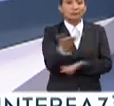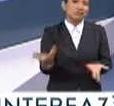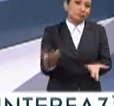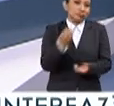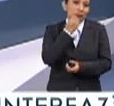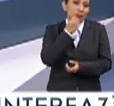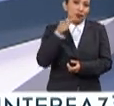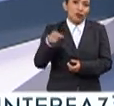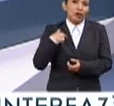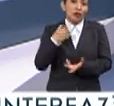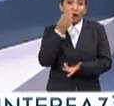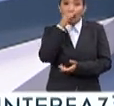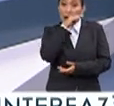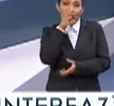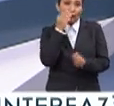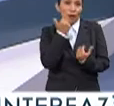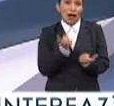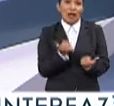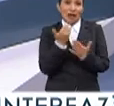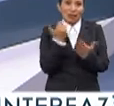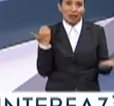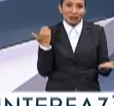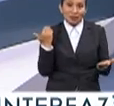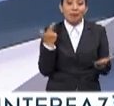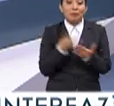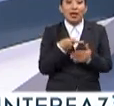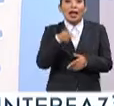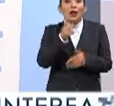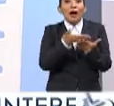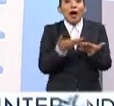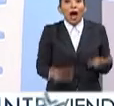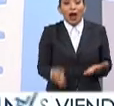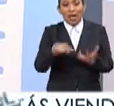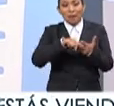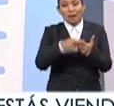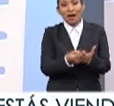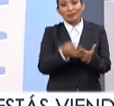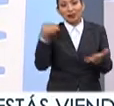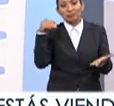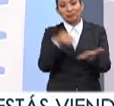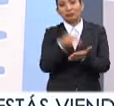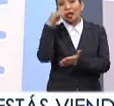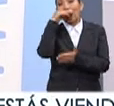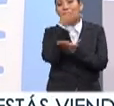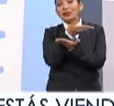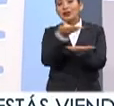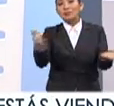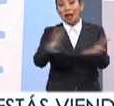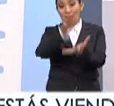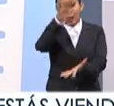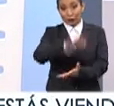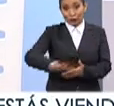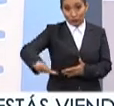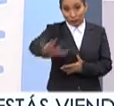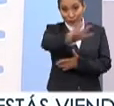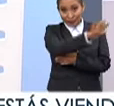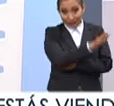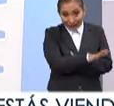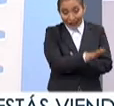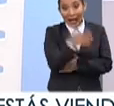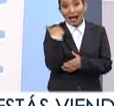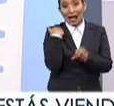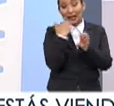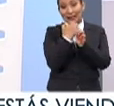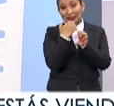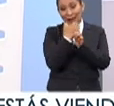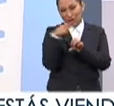lo tanto no es gratuito pero ahora que entró en vigor que será gratuito para gran parte de los